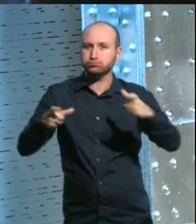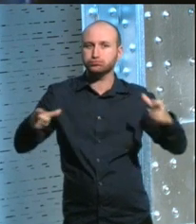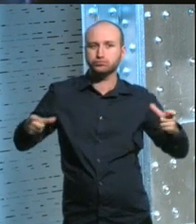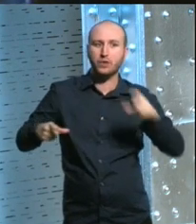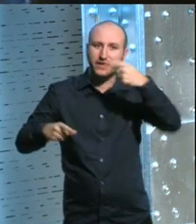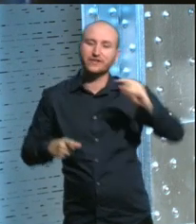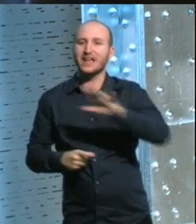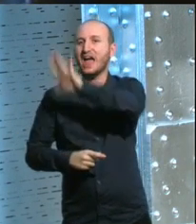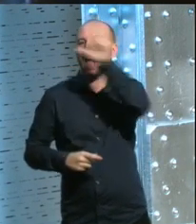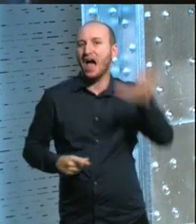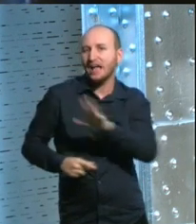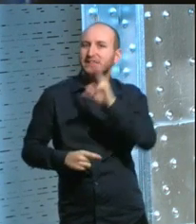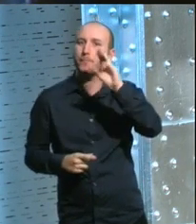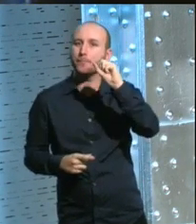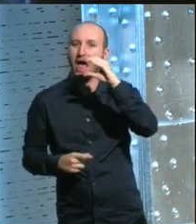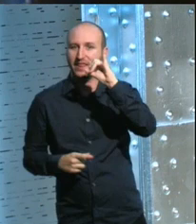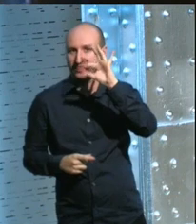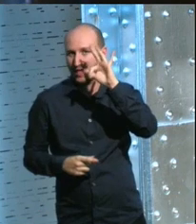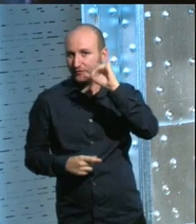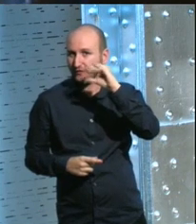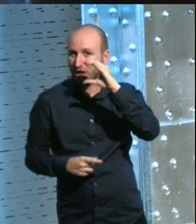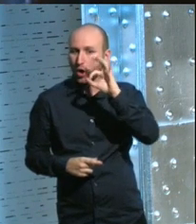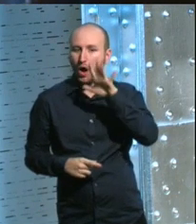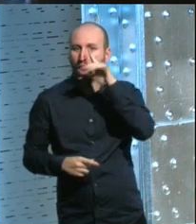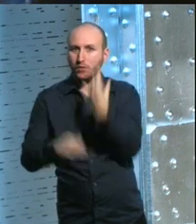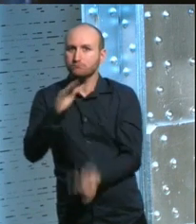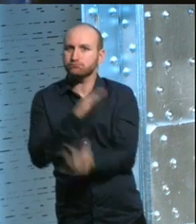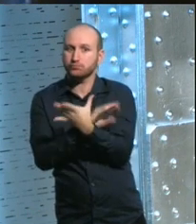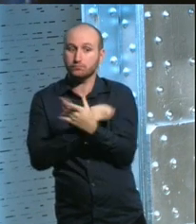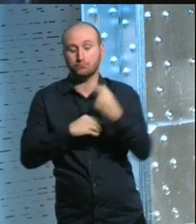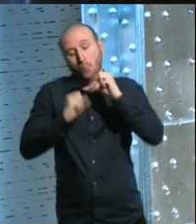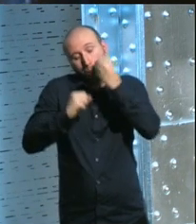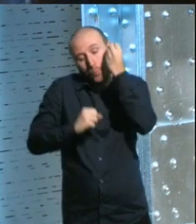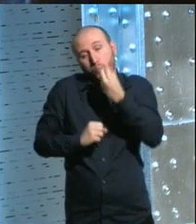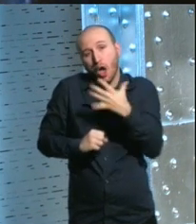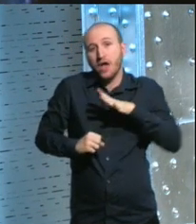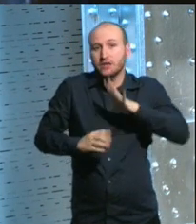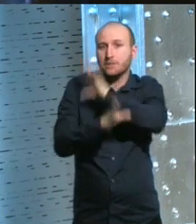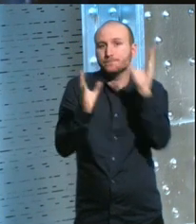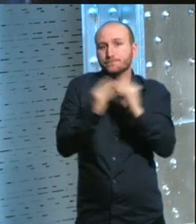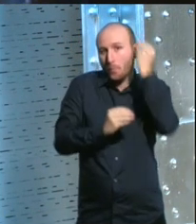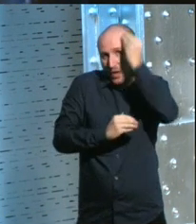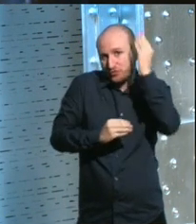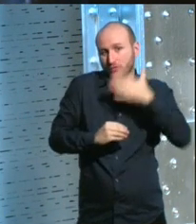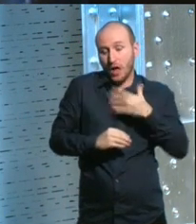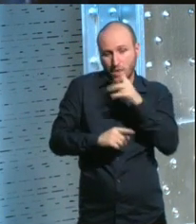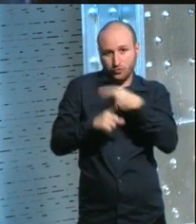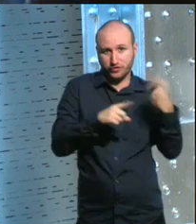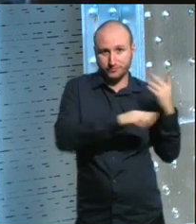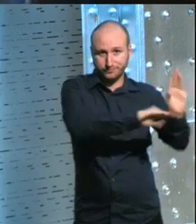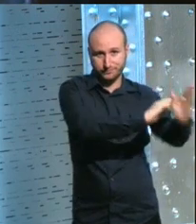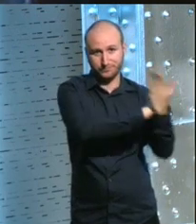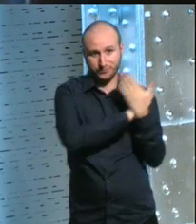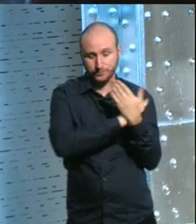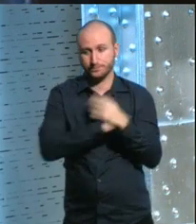de Asia-Pacífico. Entonces, bueno, esa es mi reflexión a partir de la gente que nos has enseñado. La razón